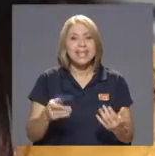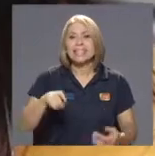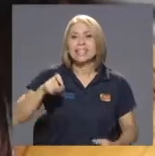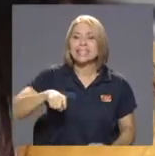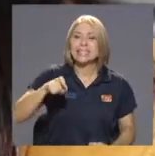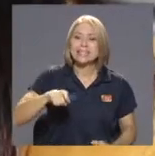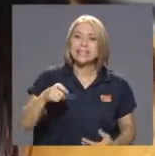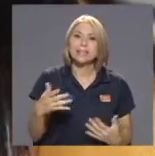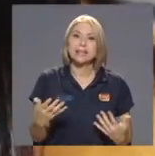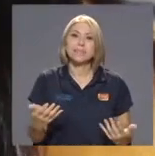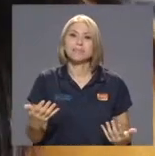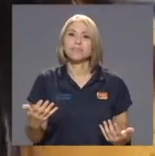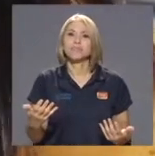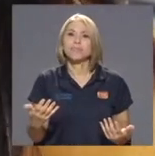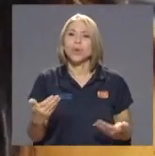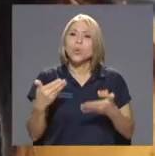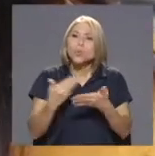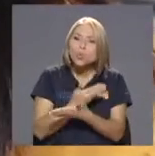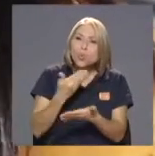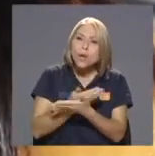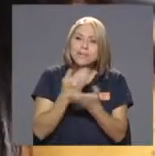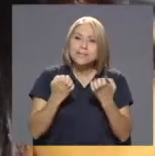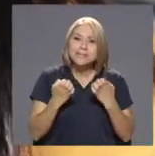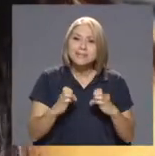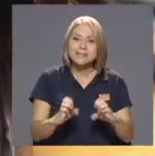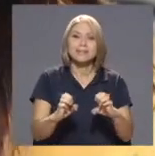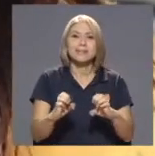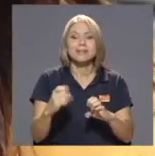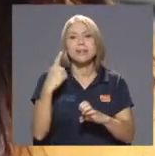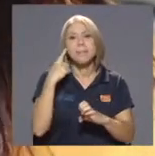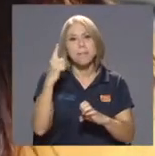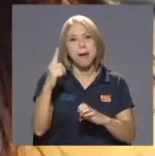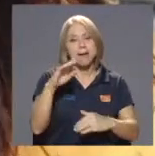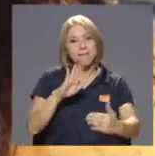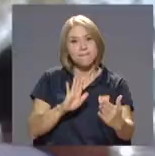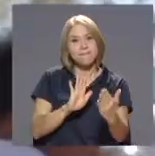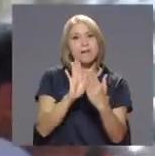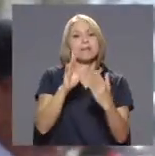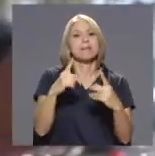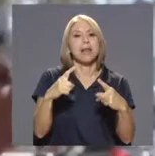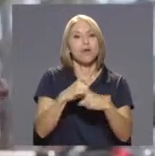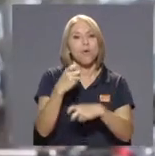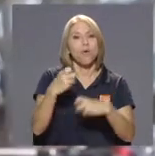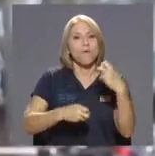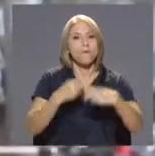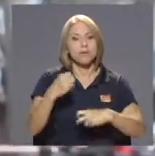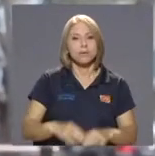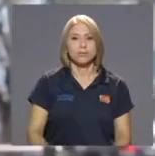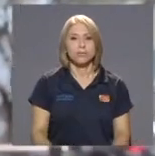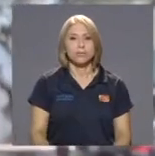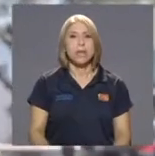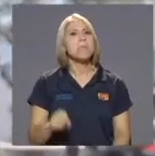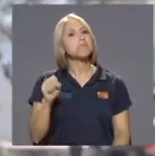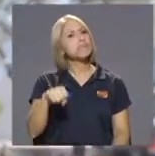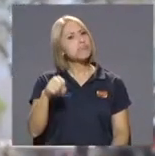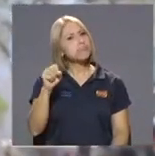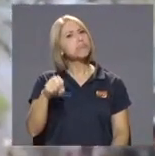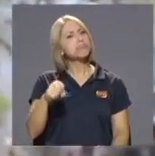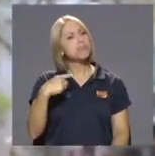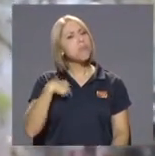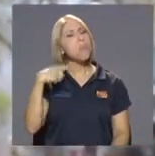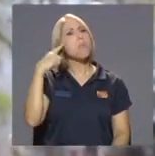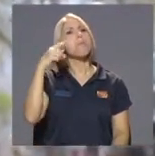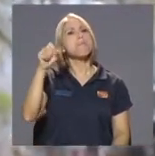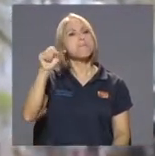como nuevas estrategias para poder enfrentar esos conflictos. Sí, a mí me parece que sí, han